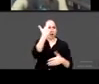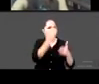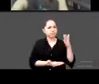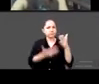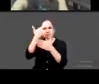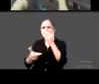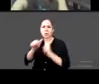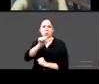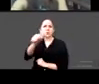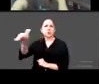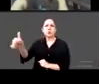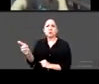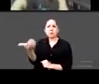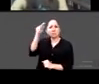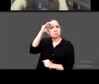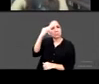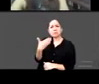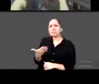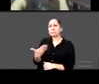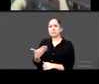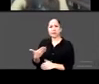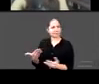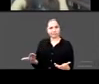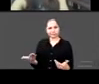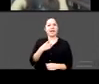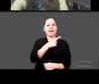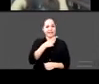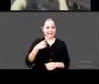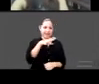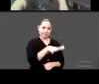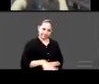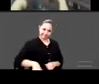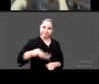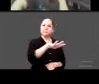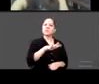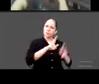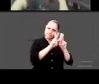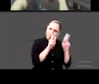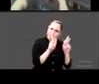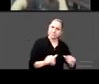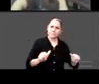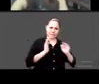de paz, una cultura de legalidad, mayores niveles de